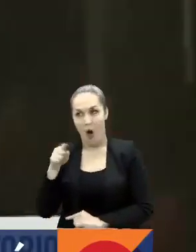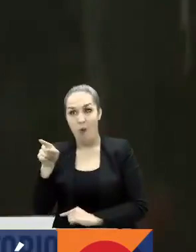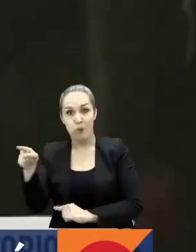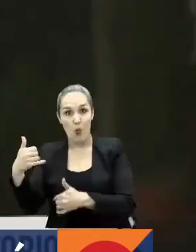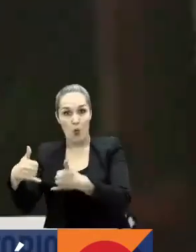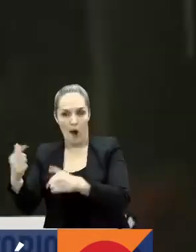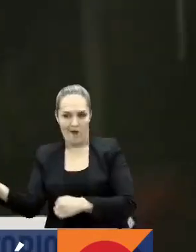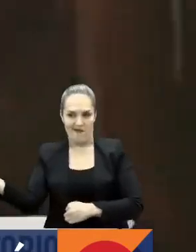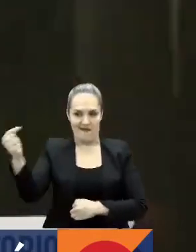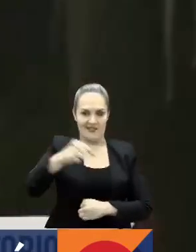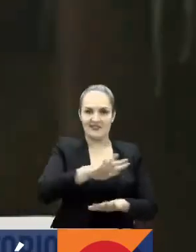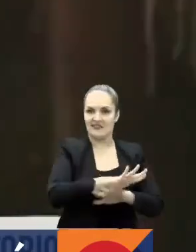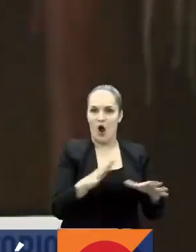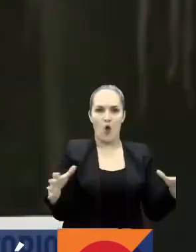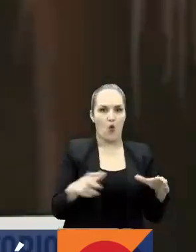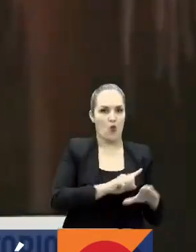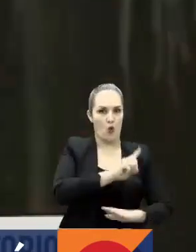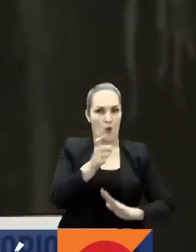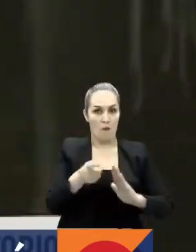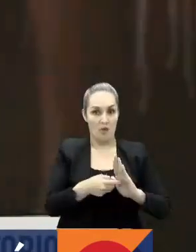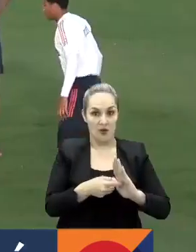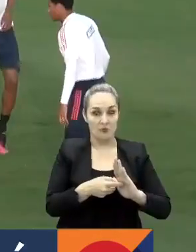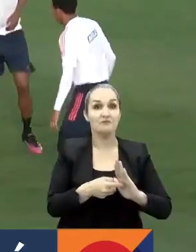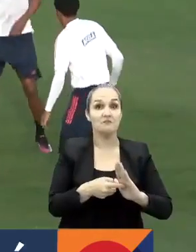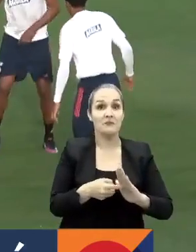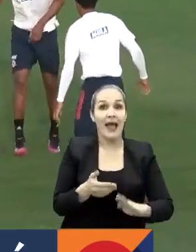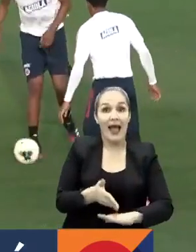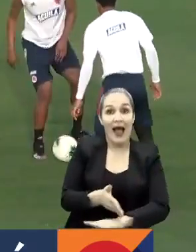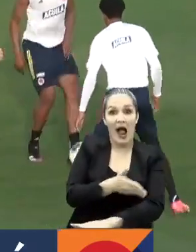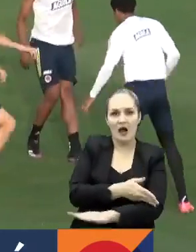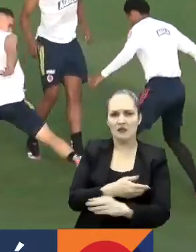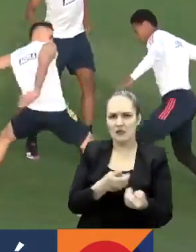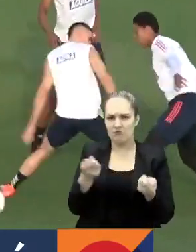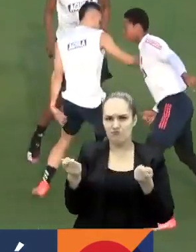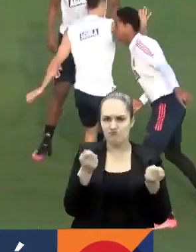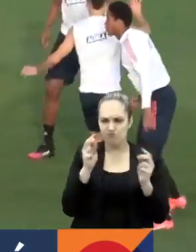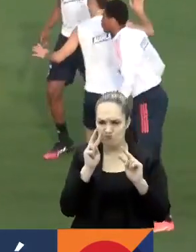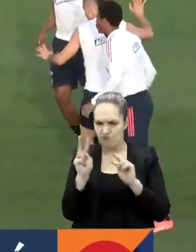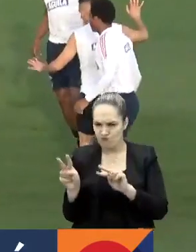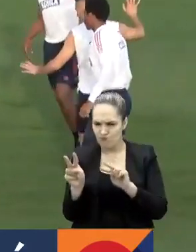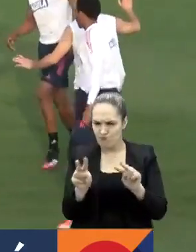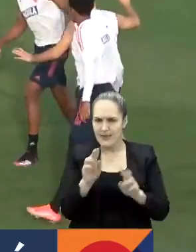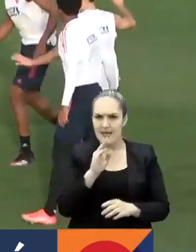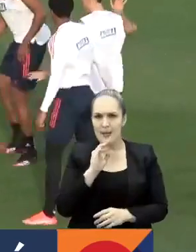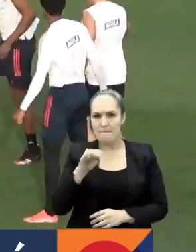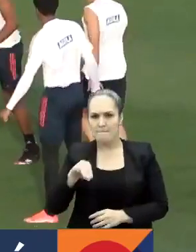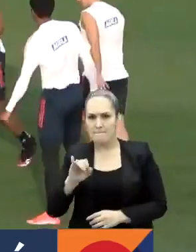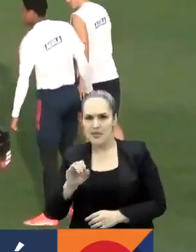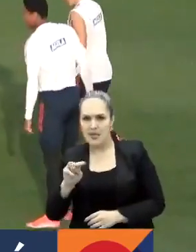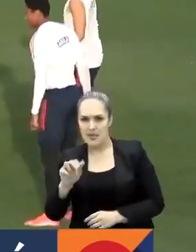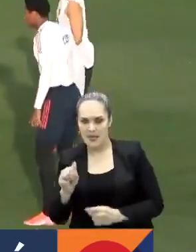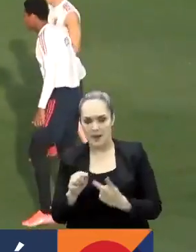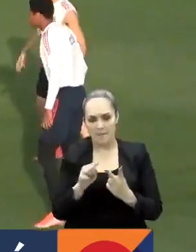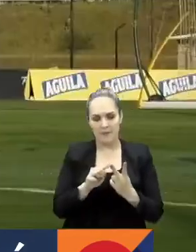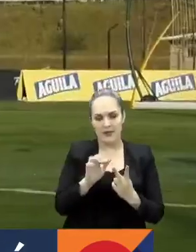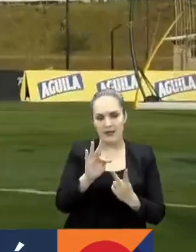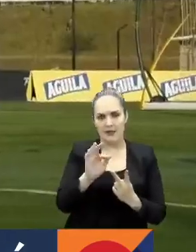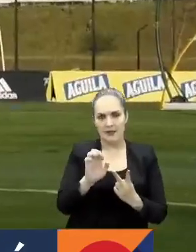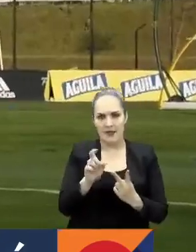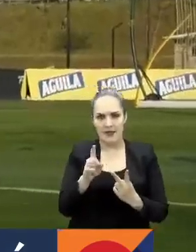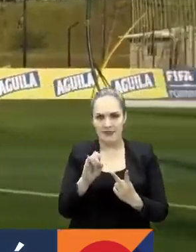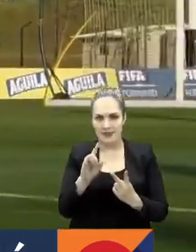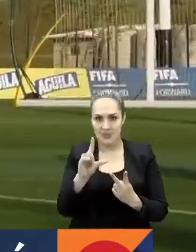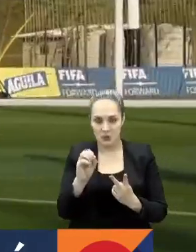viaje, el técnico Rueda diseñó un equipo con Ospina, Medina, Mina, Sánchez, Tecillo, Barrios,